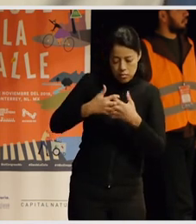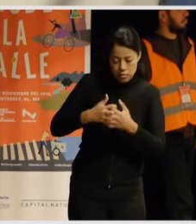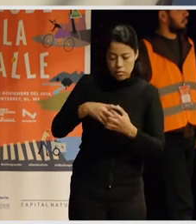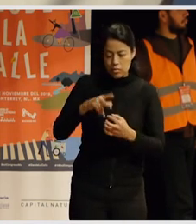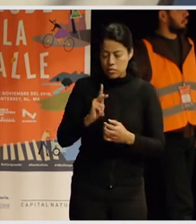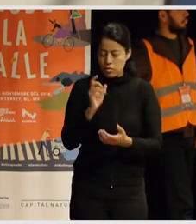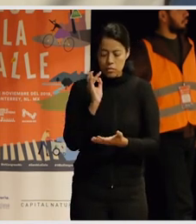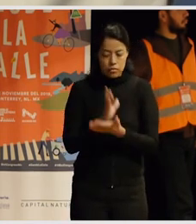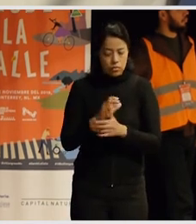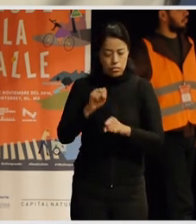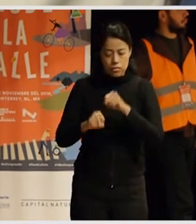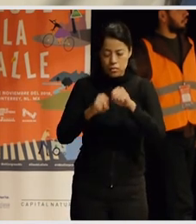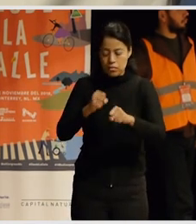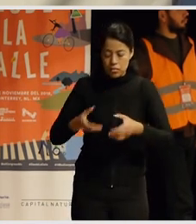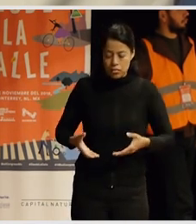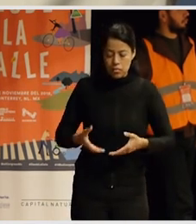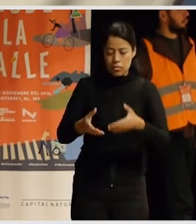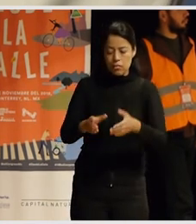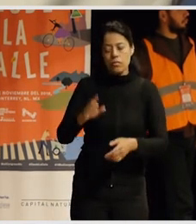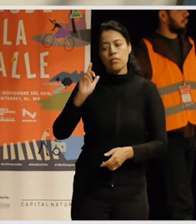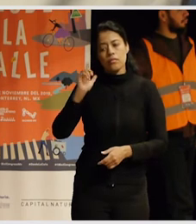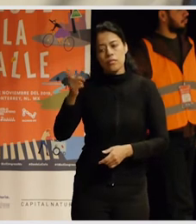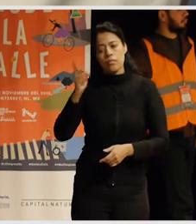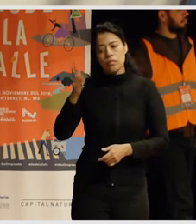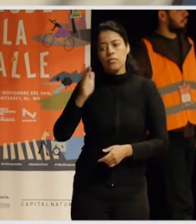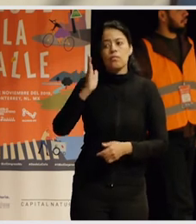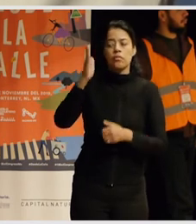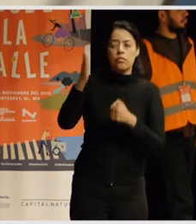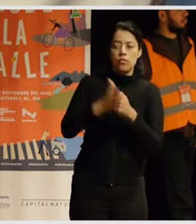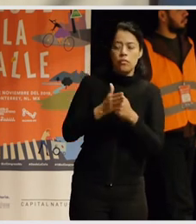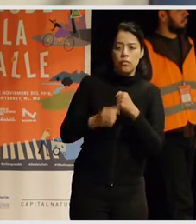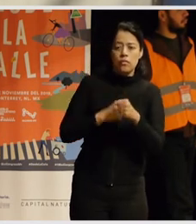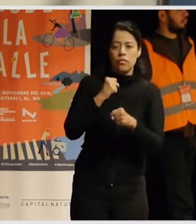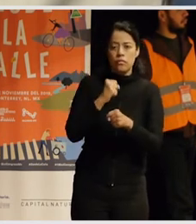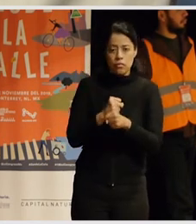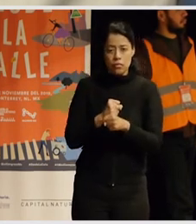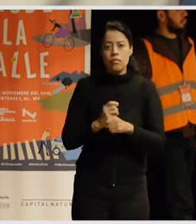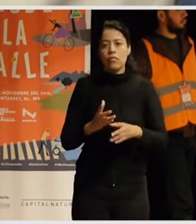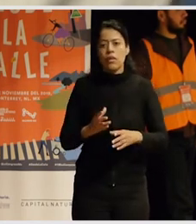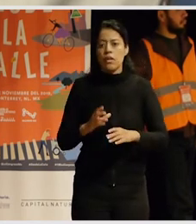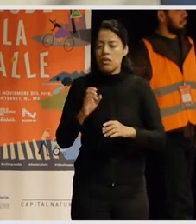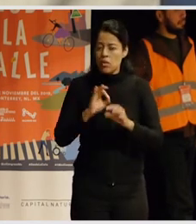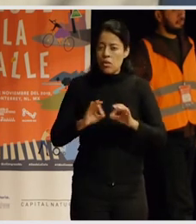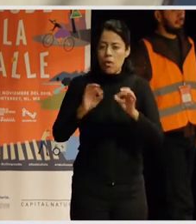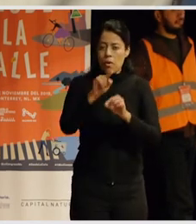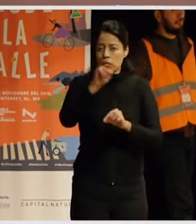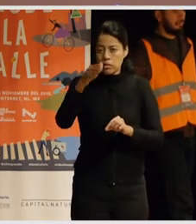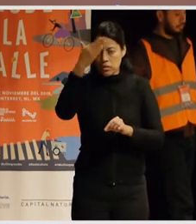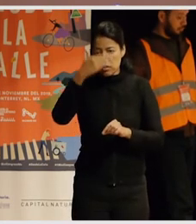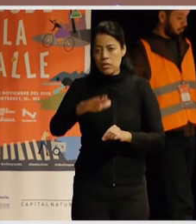una esperanza de que el próximo año si quieren analizar lo en una política pública entonces creo que vale la pena cómo comunicarlo con ustedes para que estén